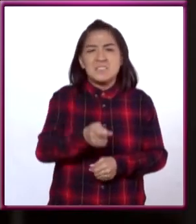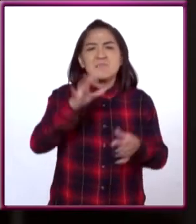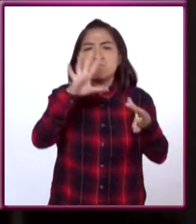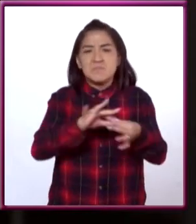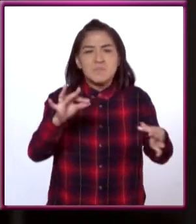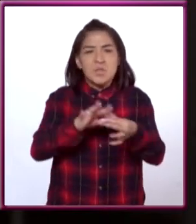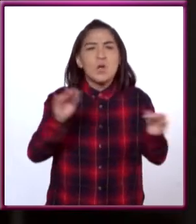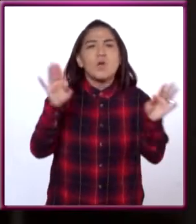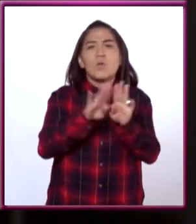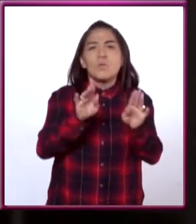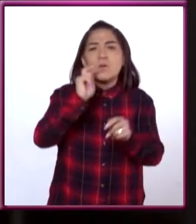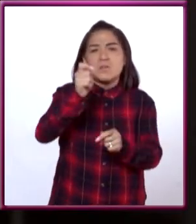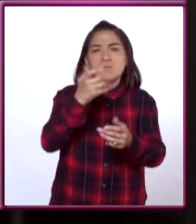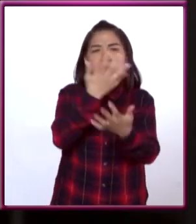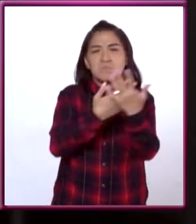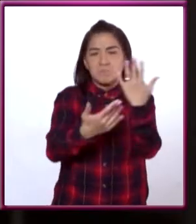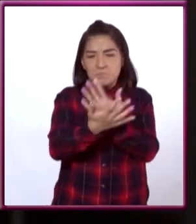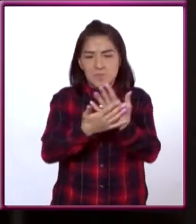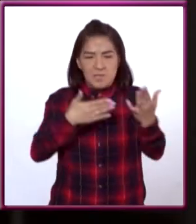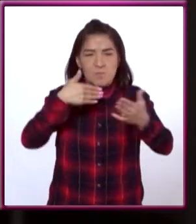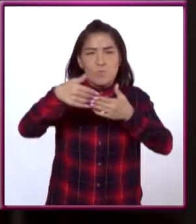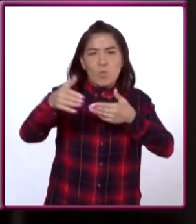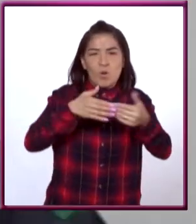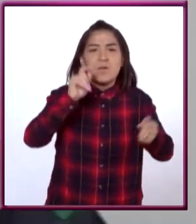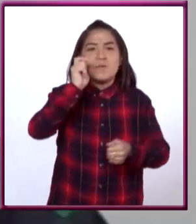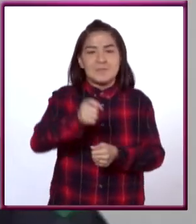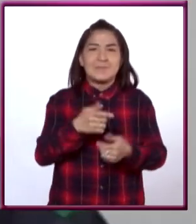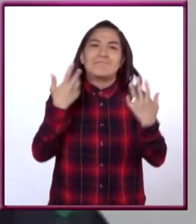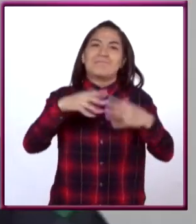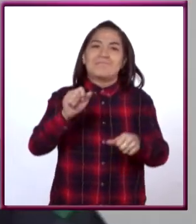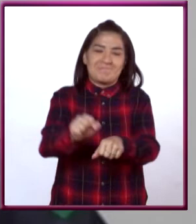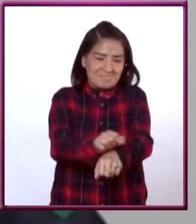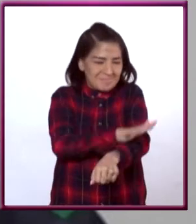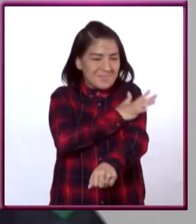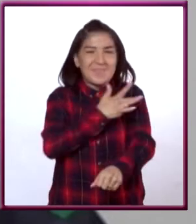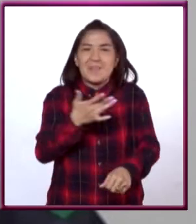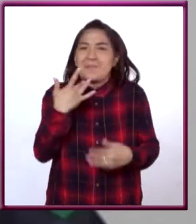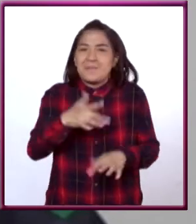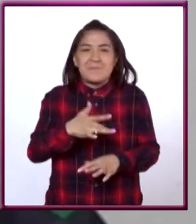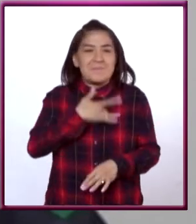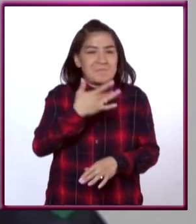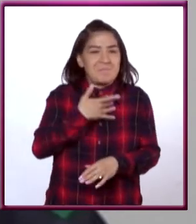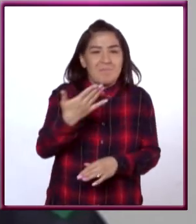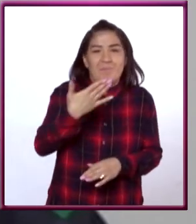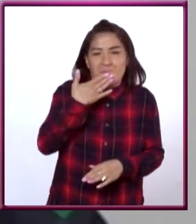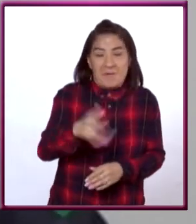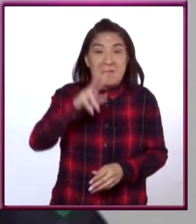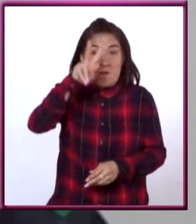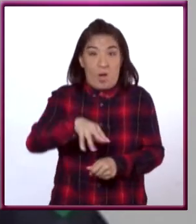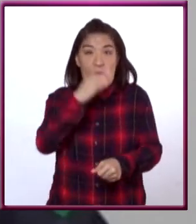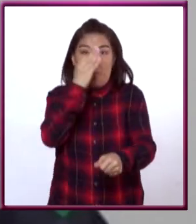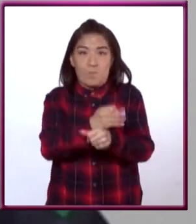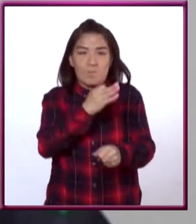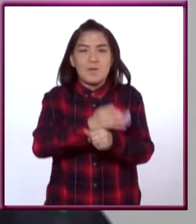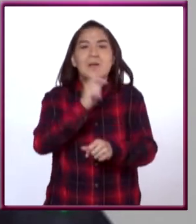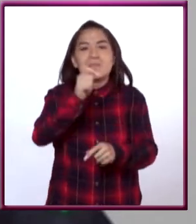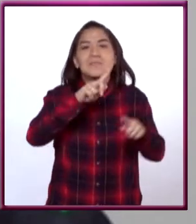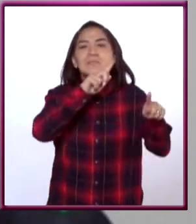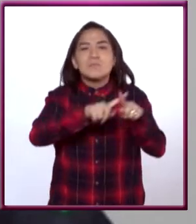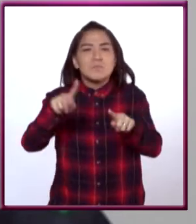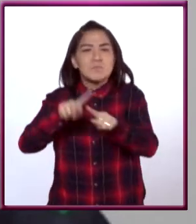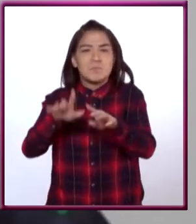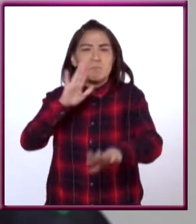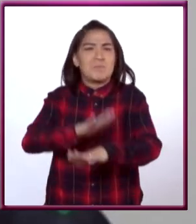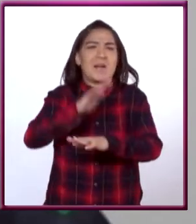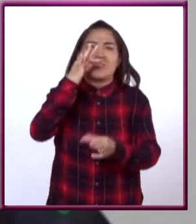platicar un poco sobre cómo es la manufactura moderna? Muy emocionante. La verdad es que actualmente tenemos capacidades